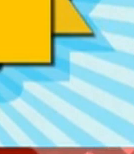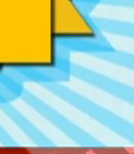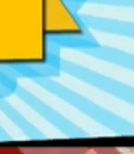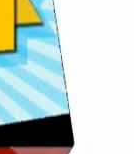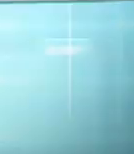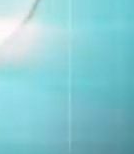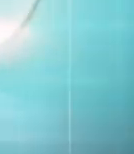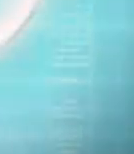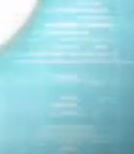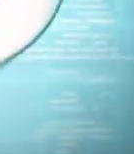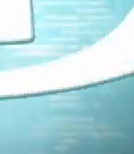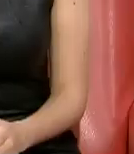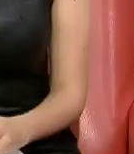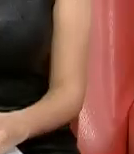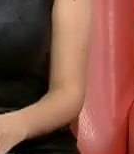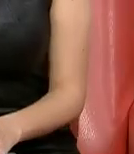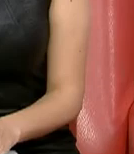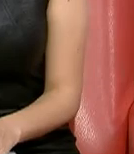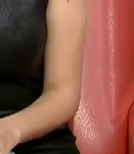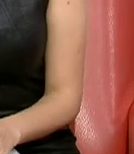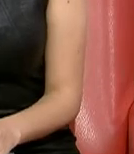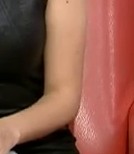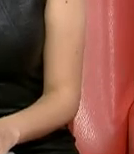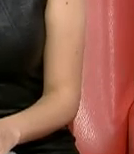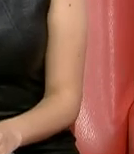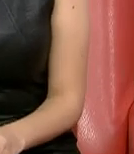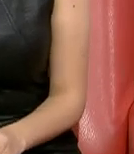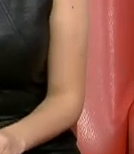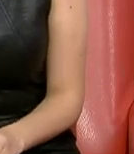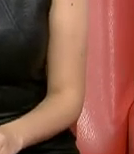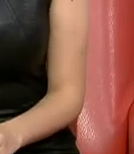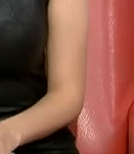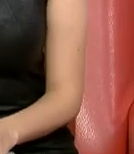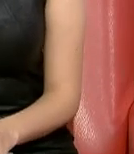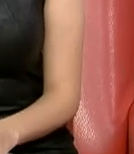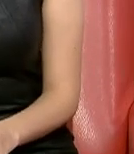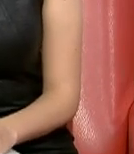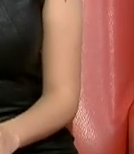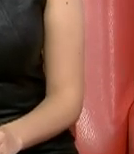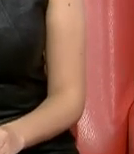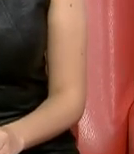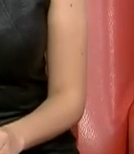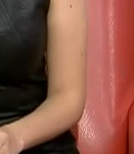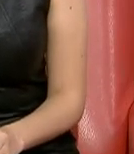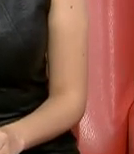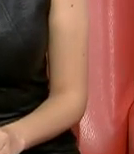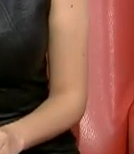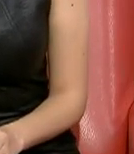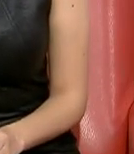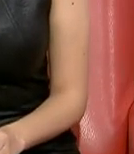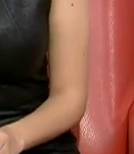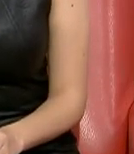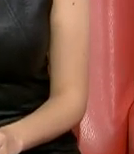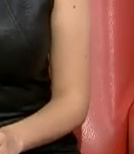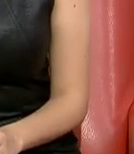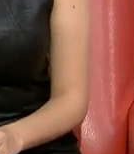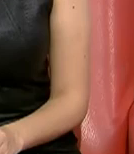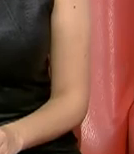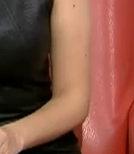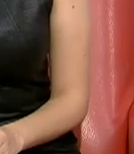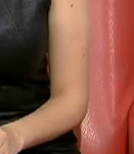son vitales para poder expresar nuestras emociones, nuestros sentimientos, y así lo reconocen los estudiosos como los